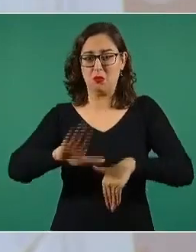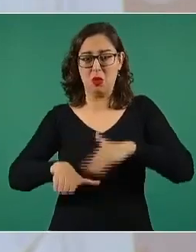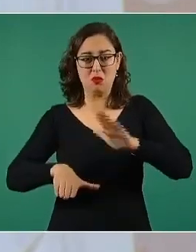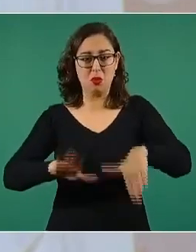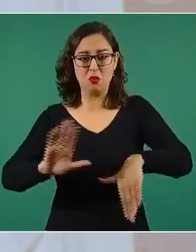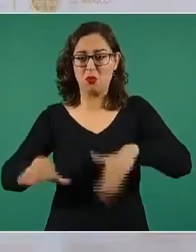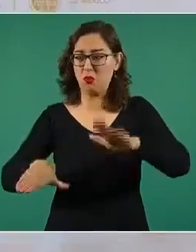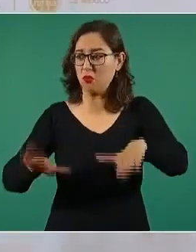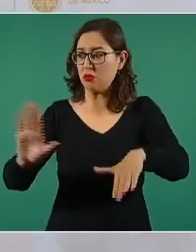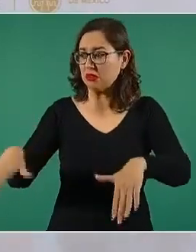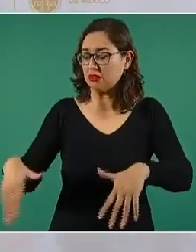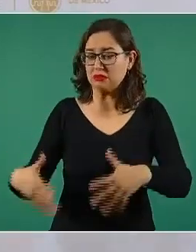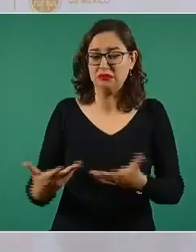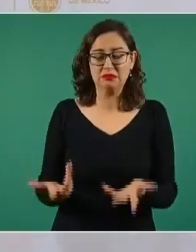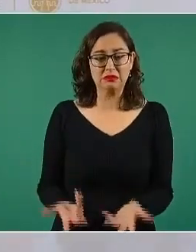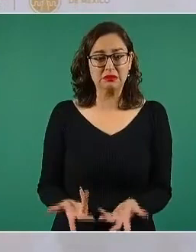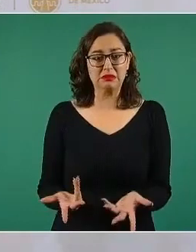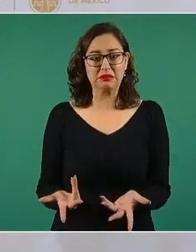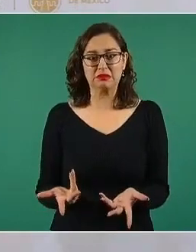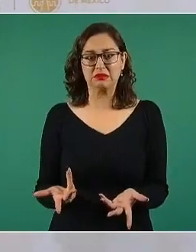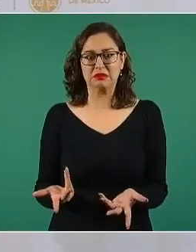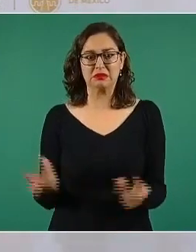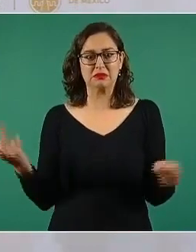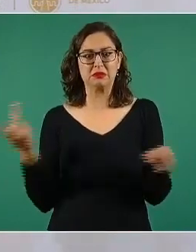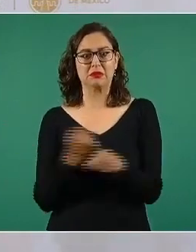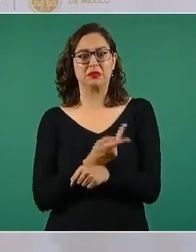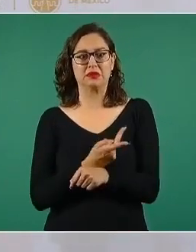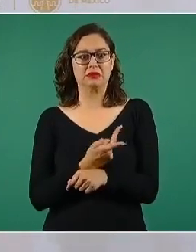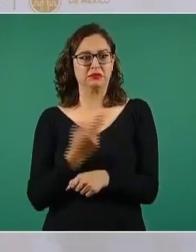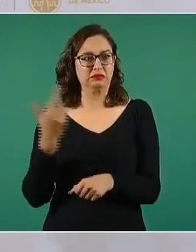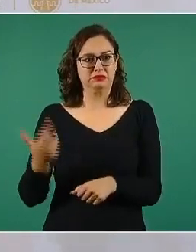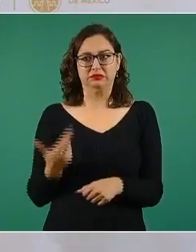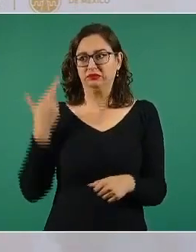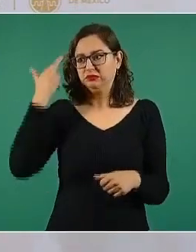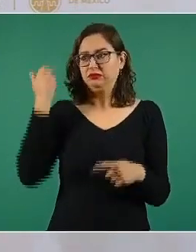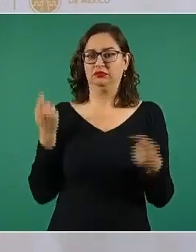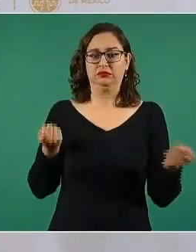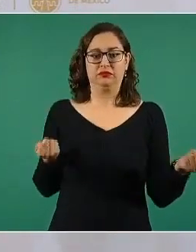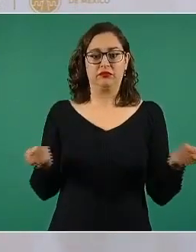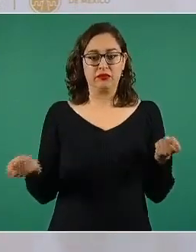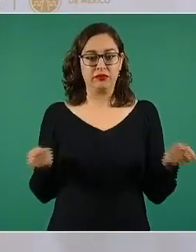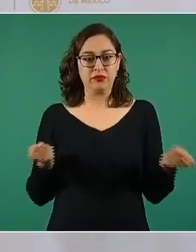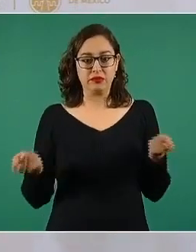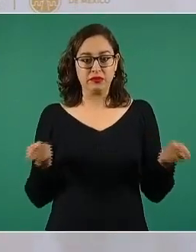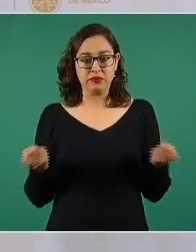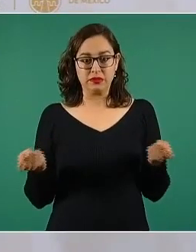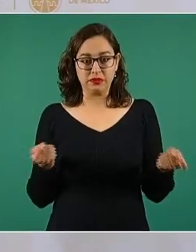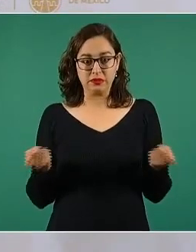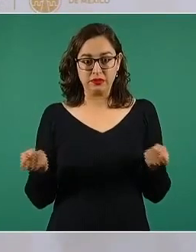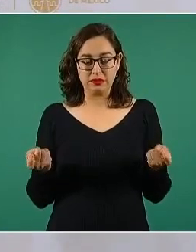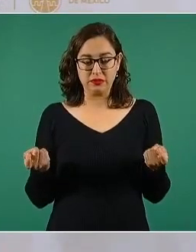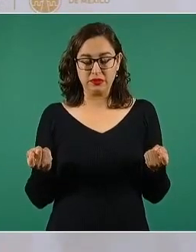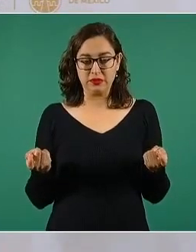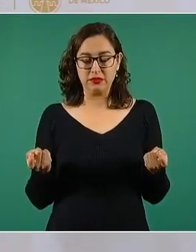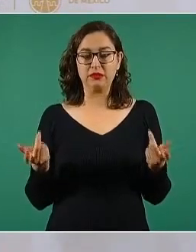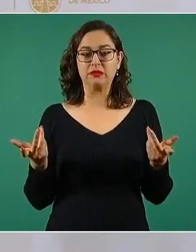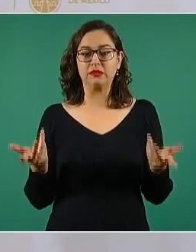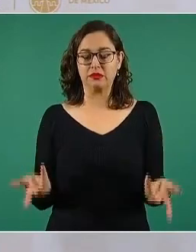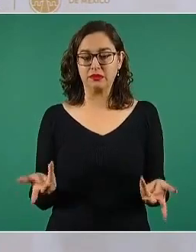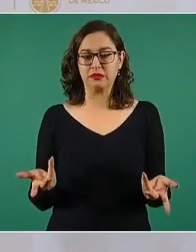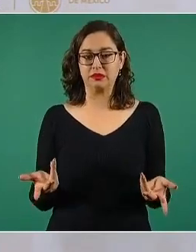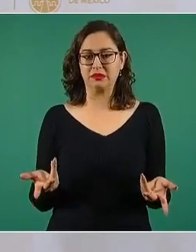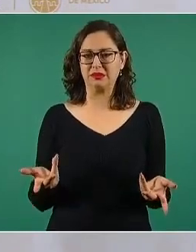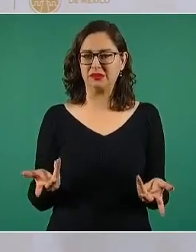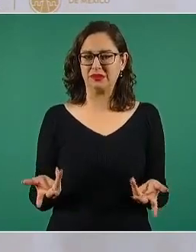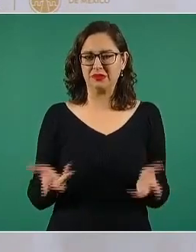imperio o la monarquía dominante no logra en 3